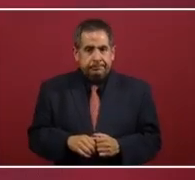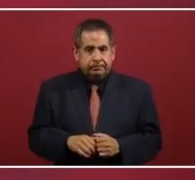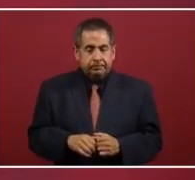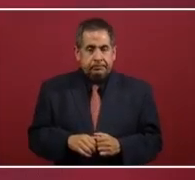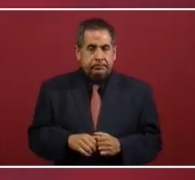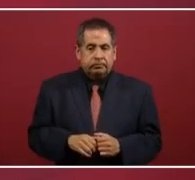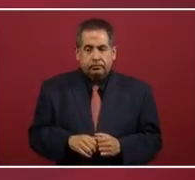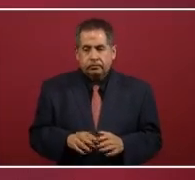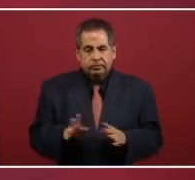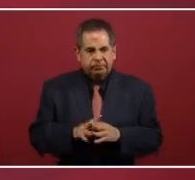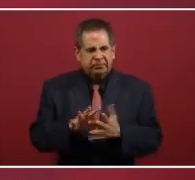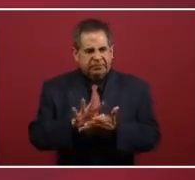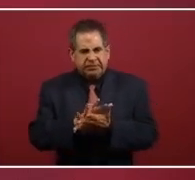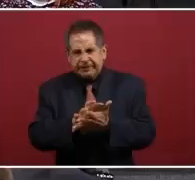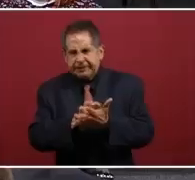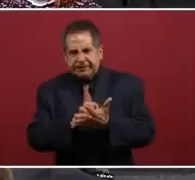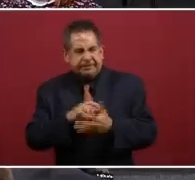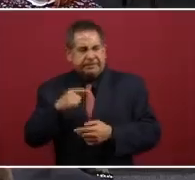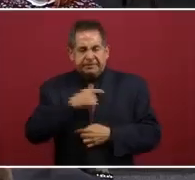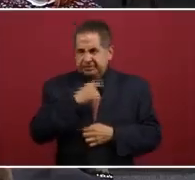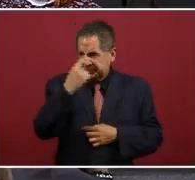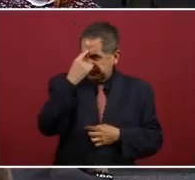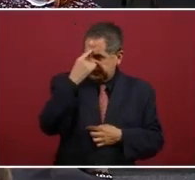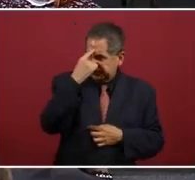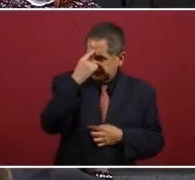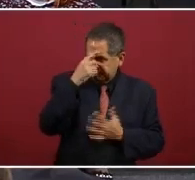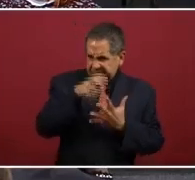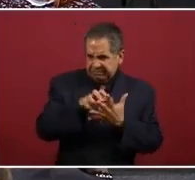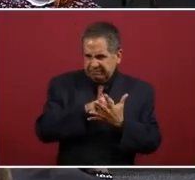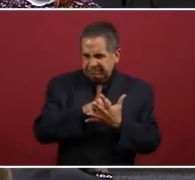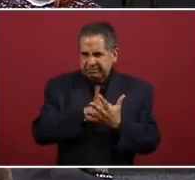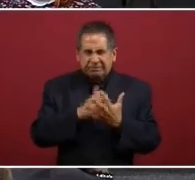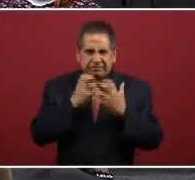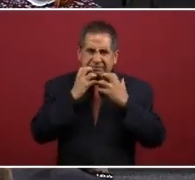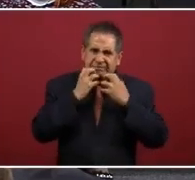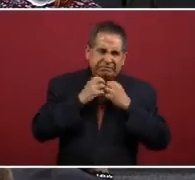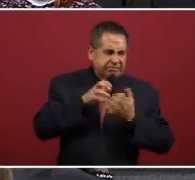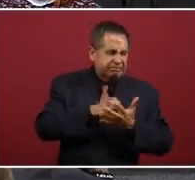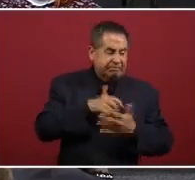con la ambición por el dinero,